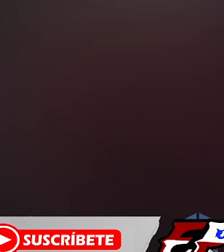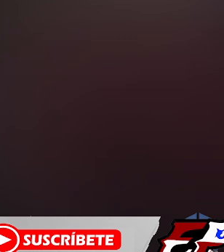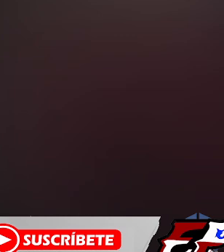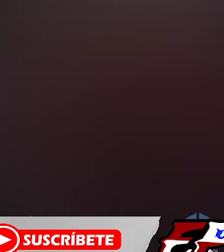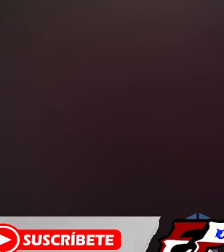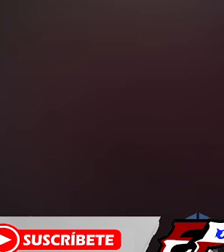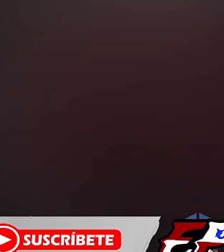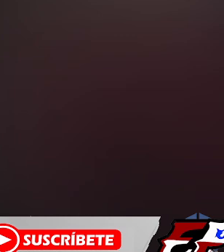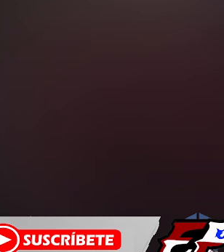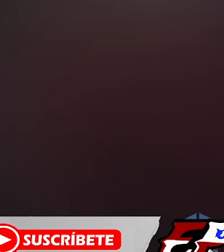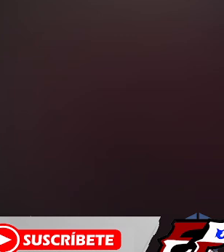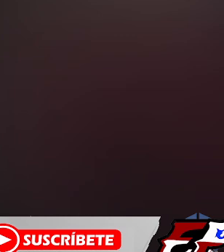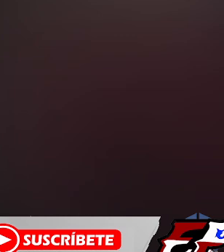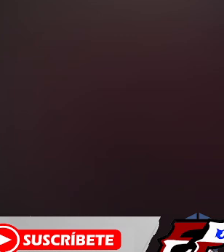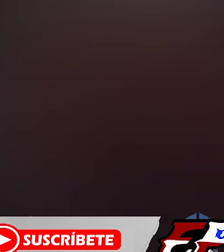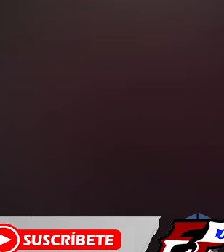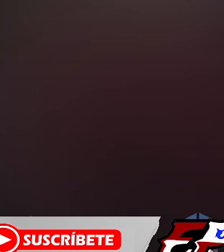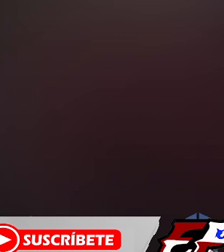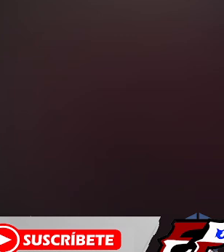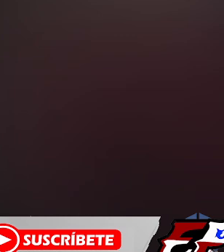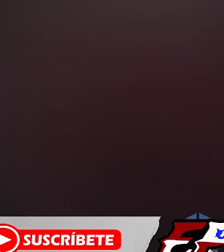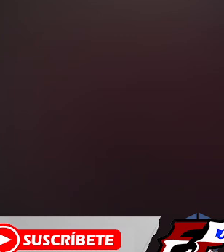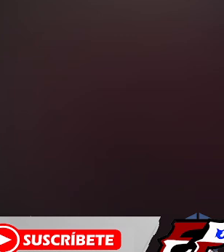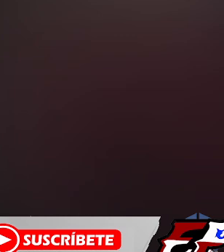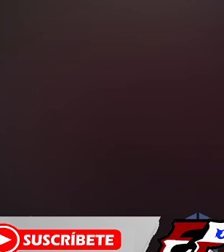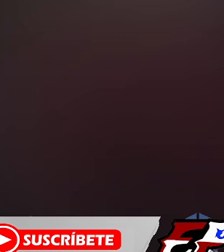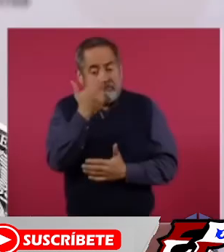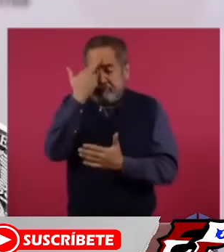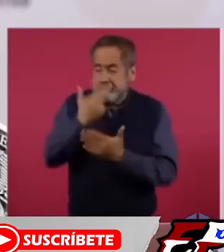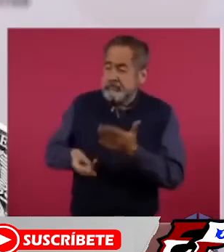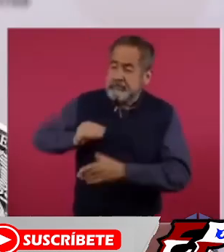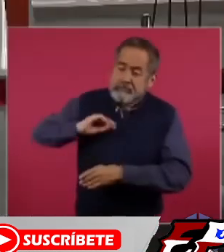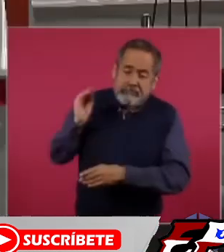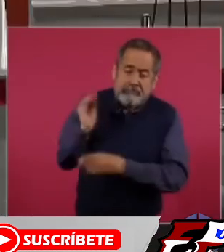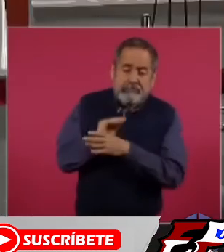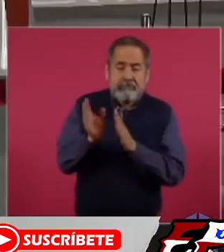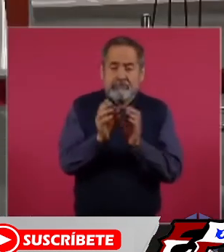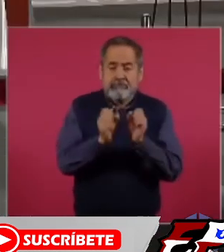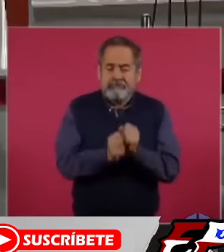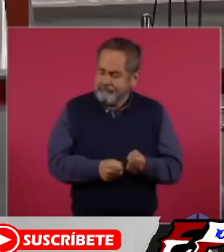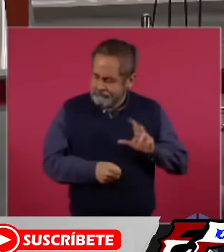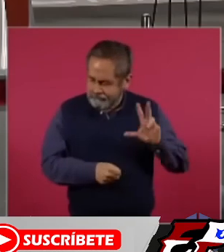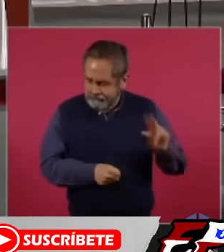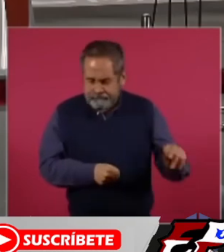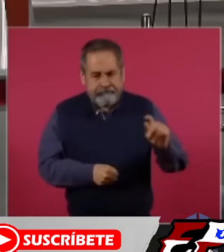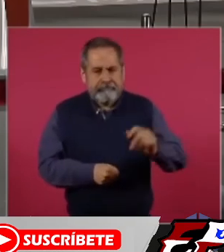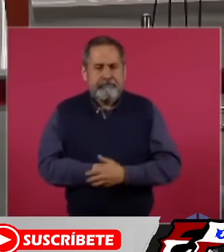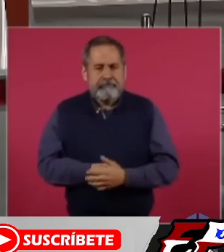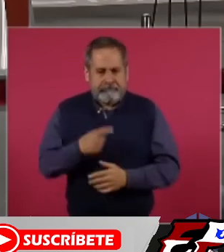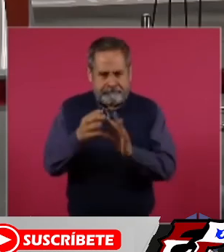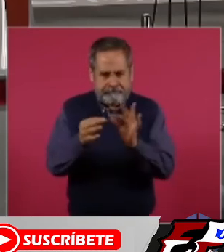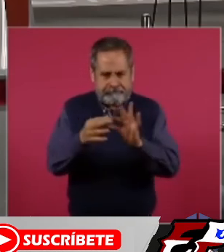cumpla con la Constitución, que se viole la norma constitucional. Si me prestan el...